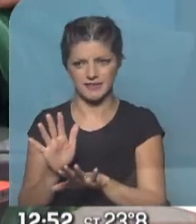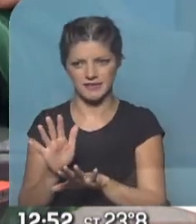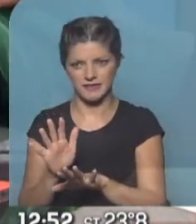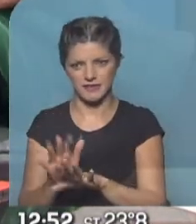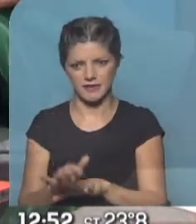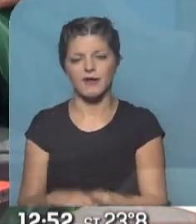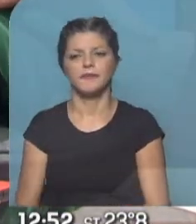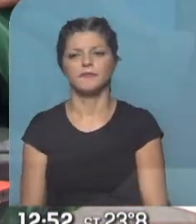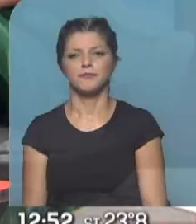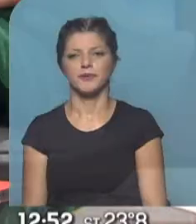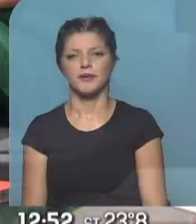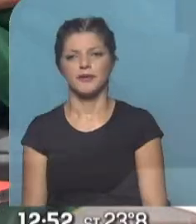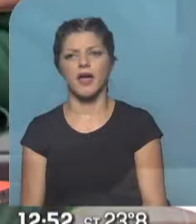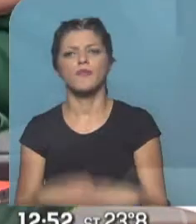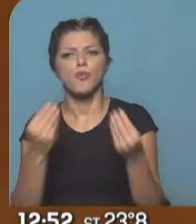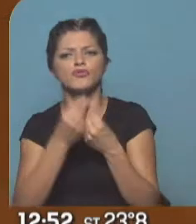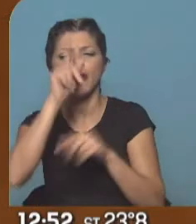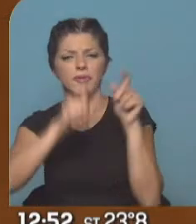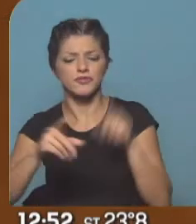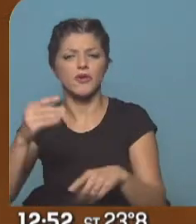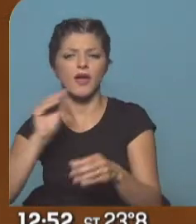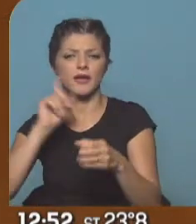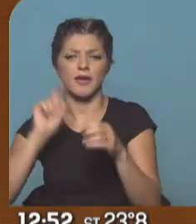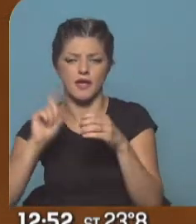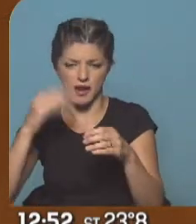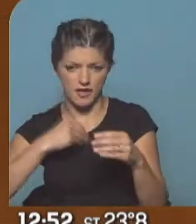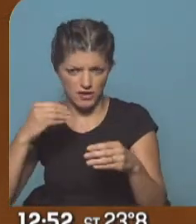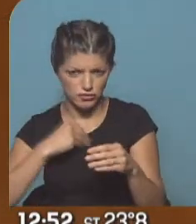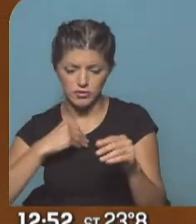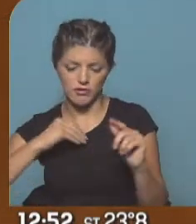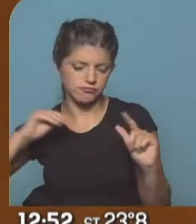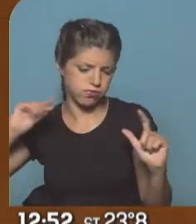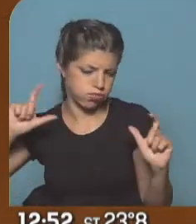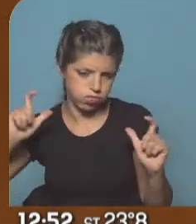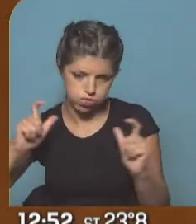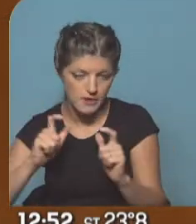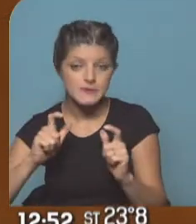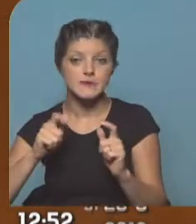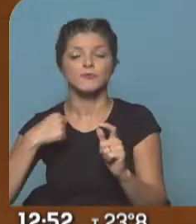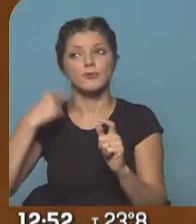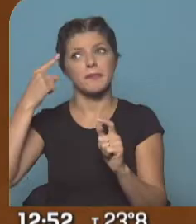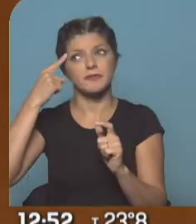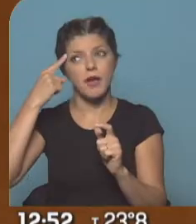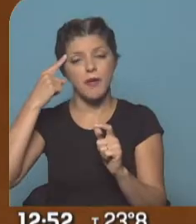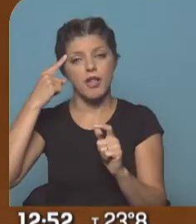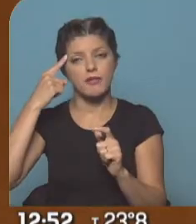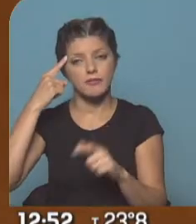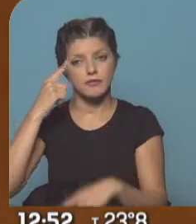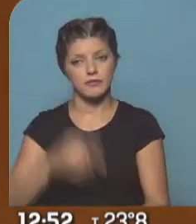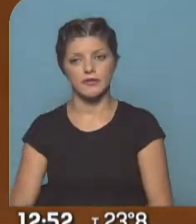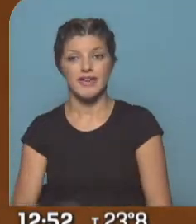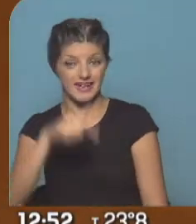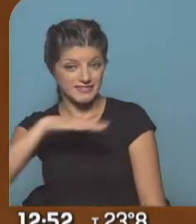gran cantidad de pérdida de fieles que había tenido la Iglesia Católica y que se imaginaba que la región era un lugar en donde había que ir a